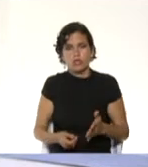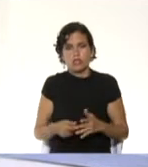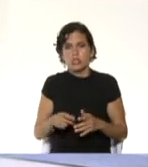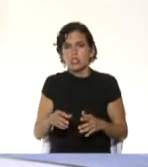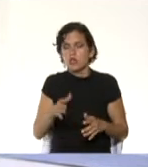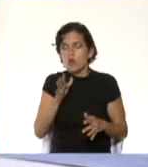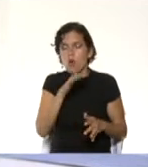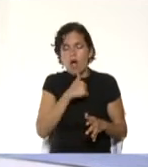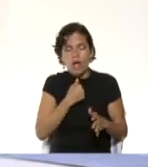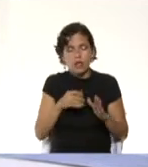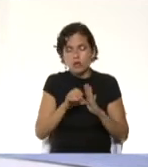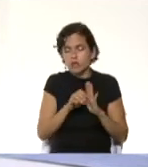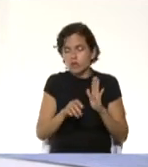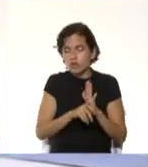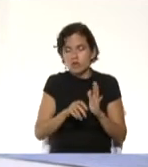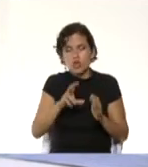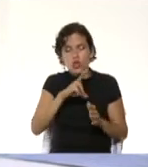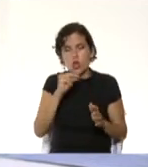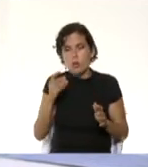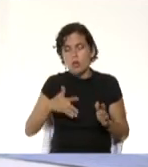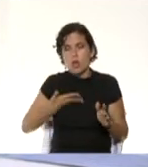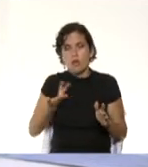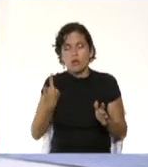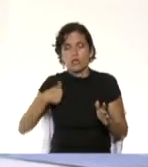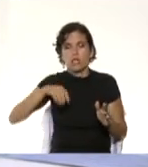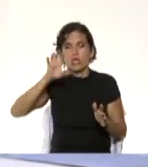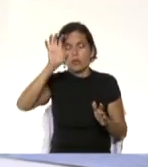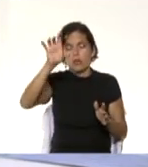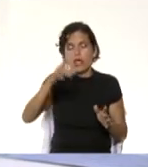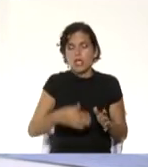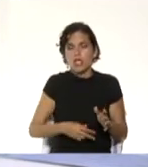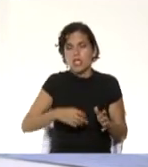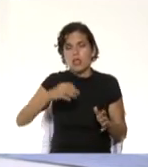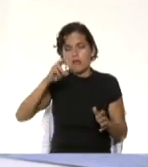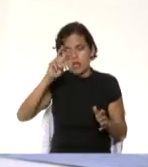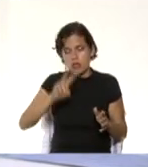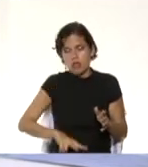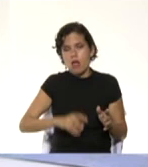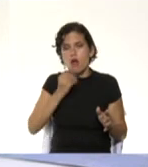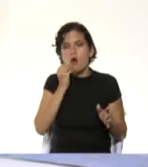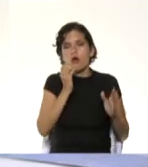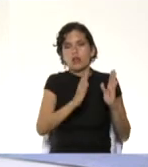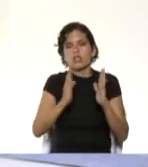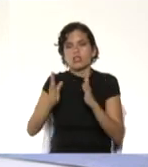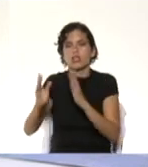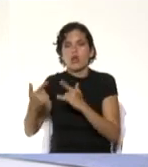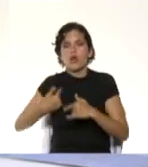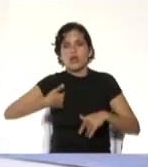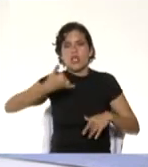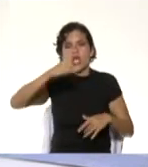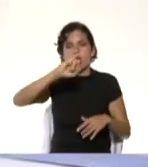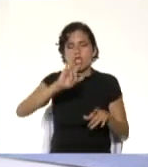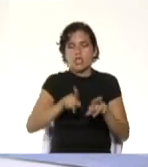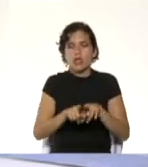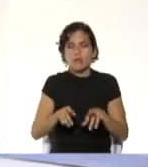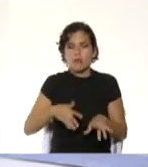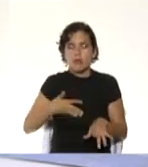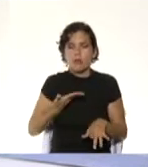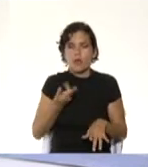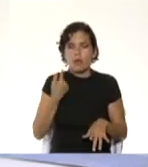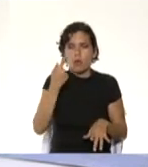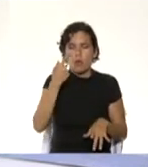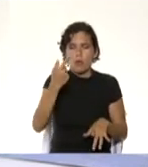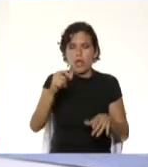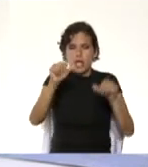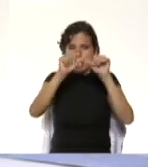rigen. Sin la Constitución, entonces no podemos tener un país realmente organizado, ¿sí? De allí también podemos